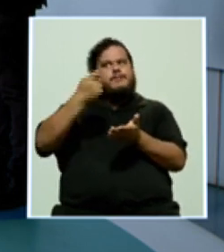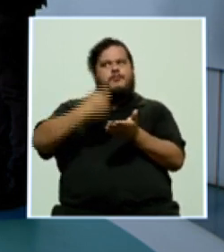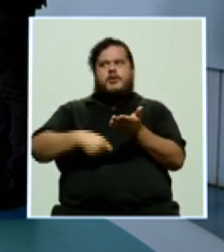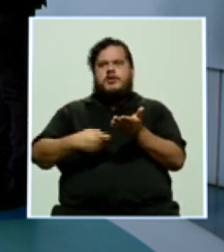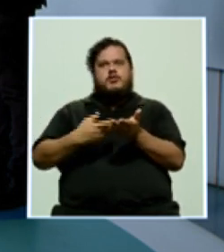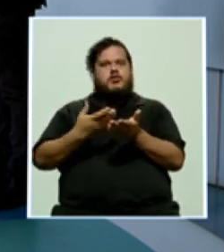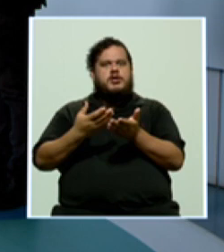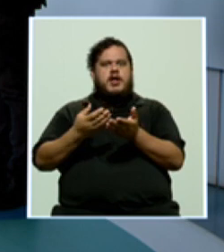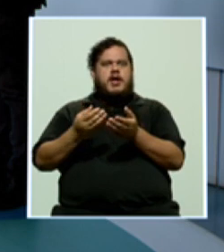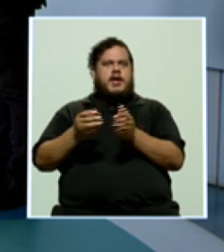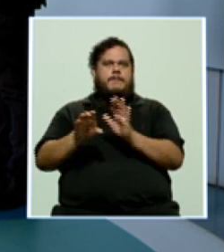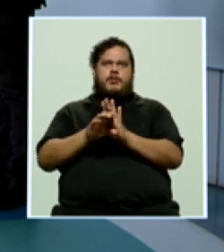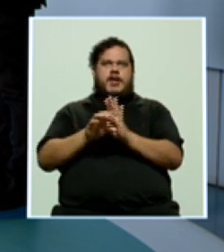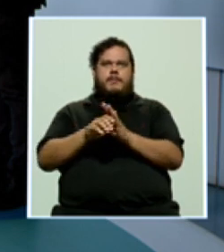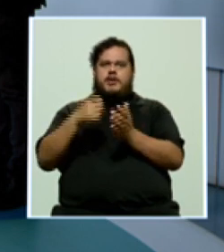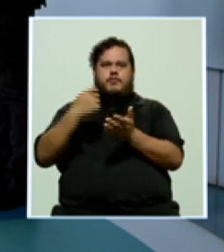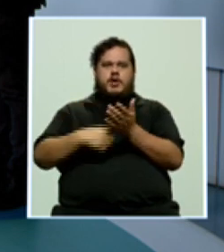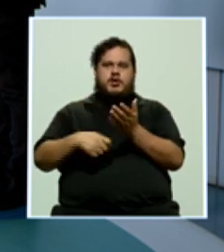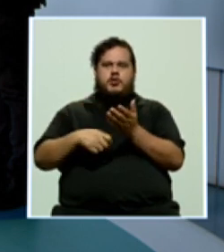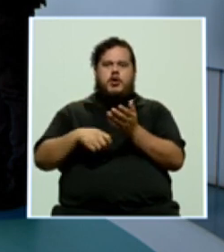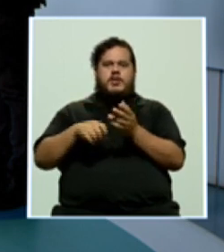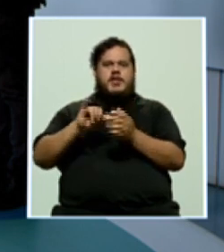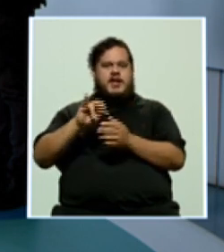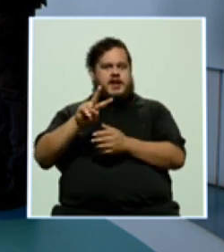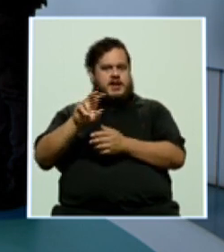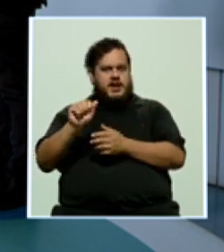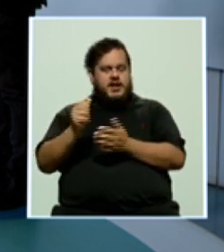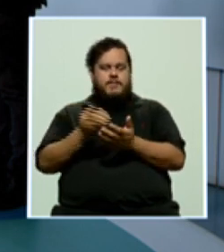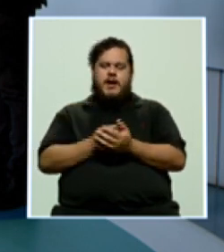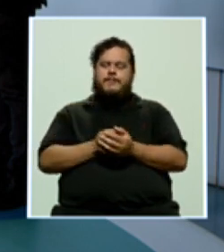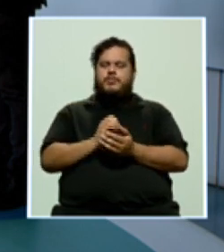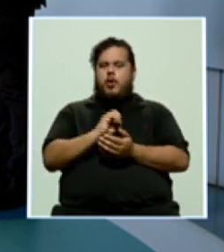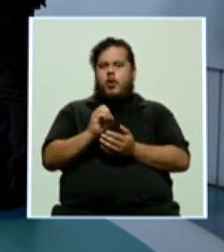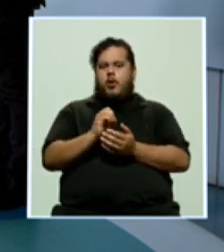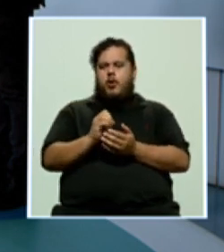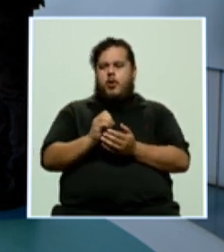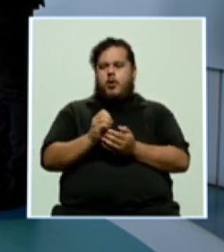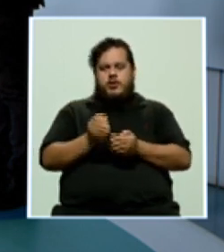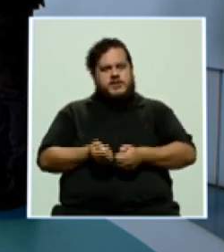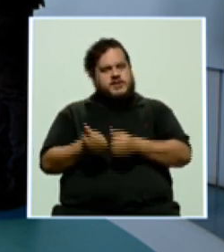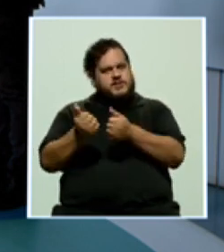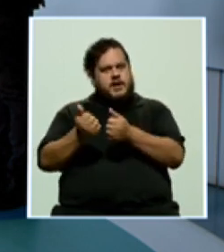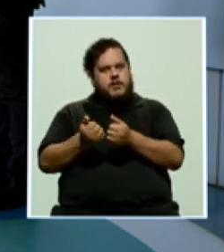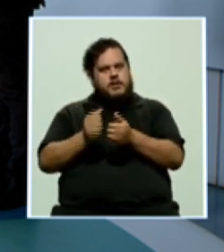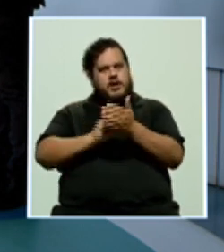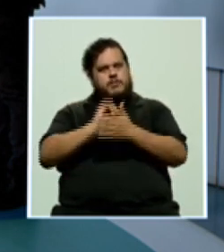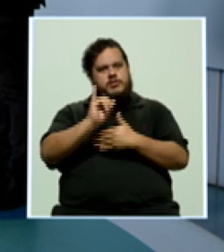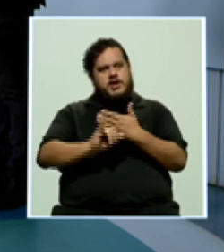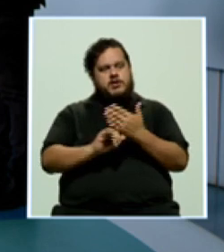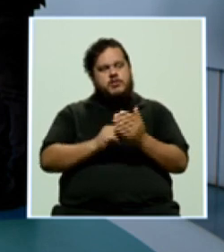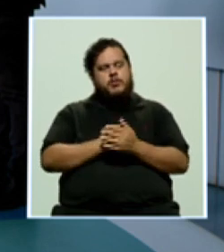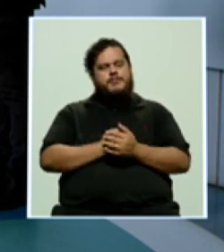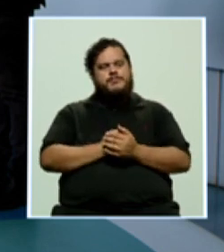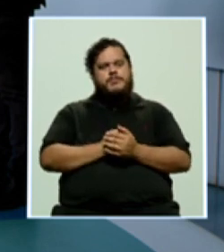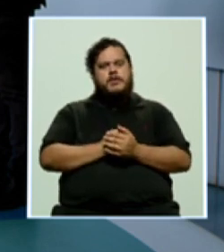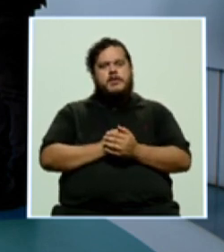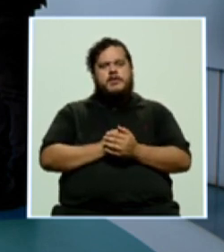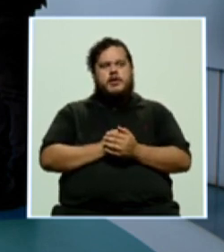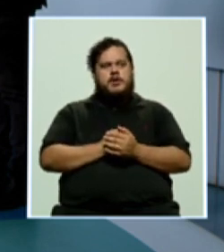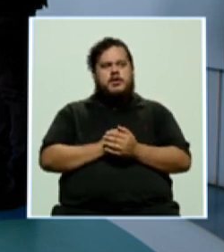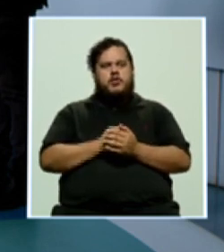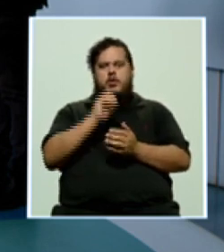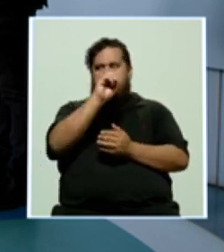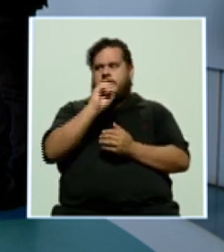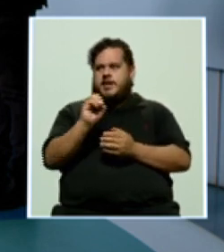ejemplo, en el impuesto del valor agregado. También desecharon lo que era el proyecto de lo que son las tasas